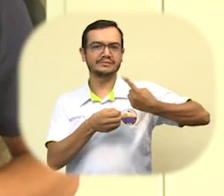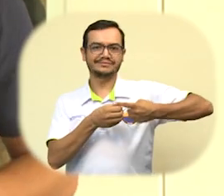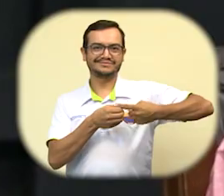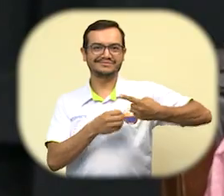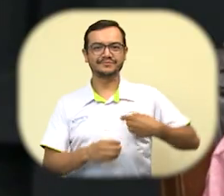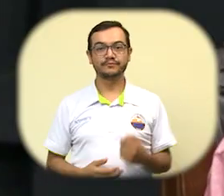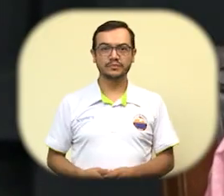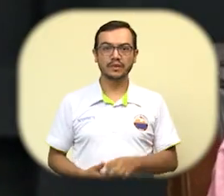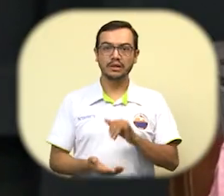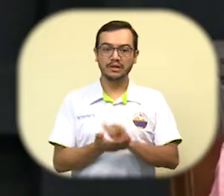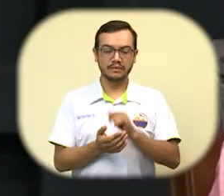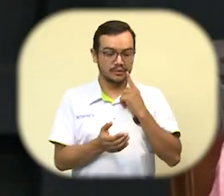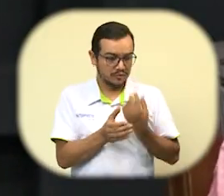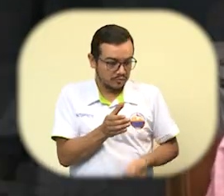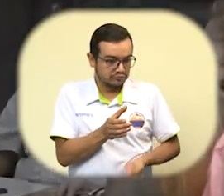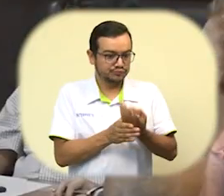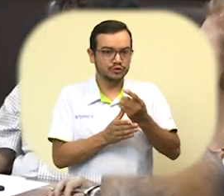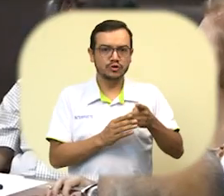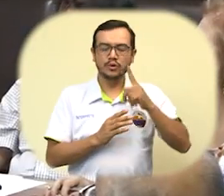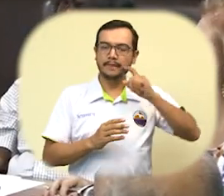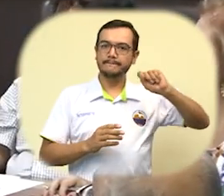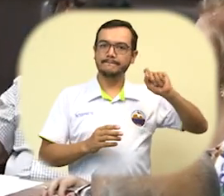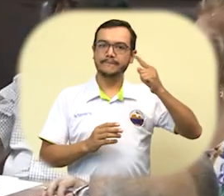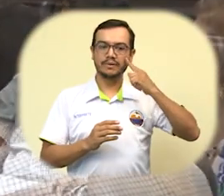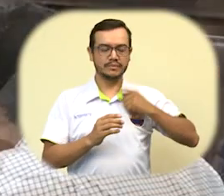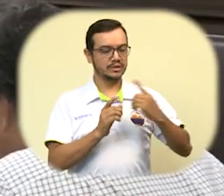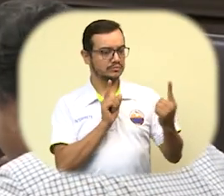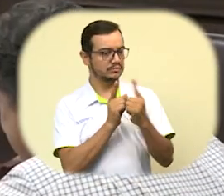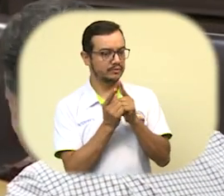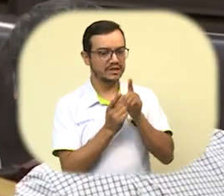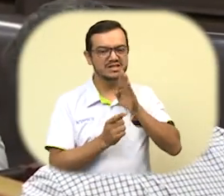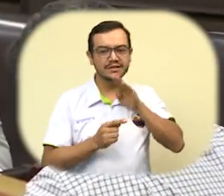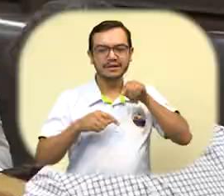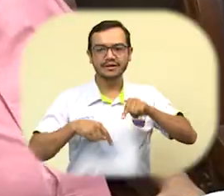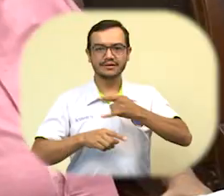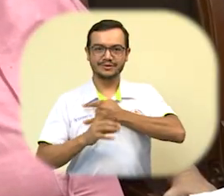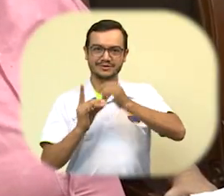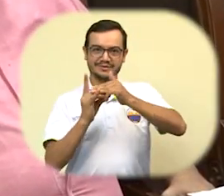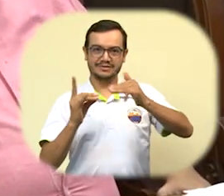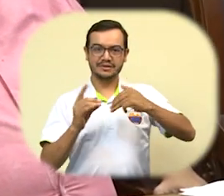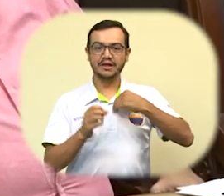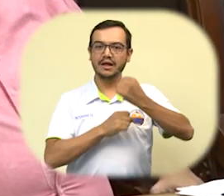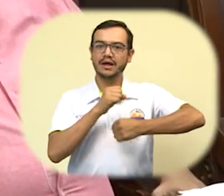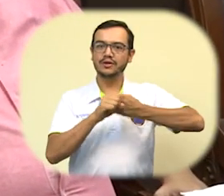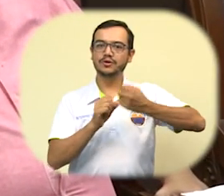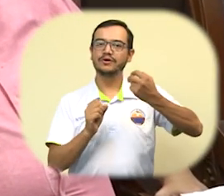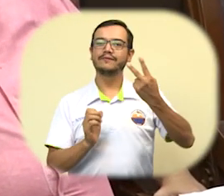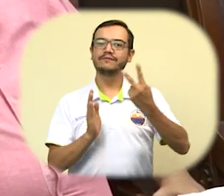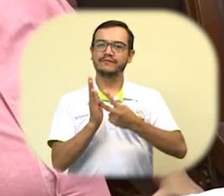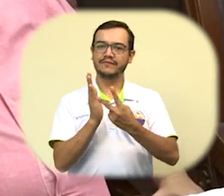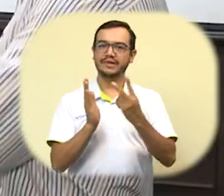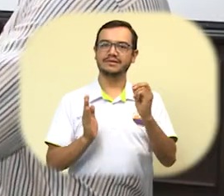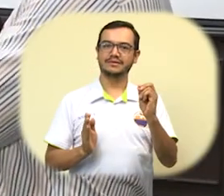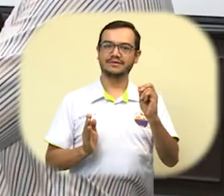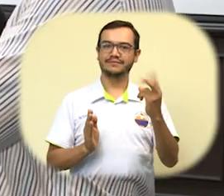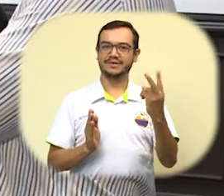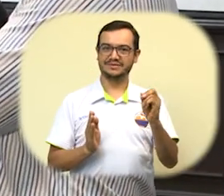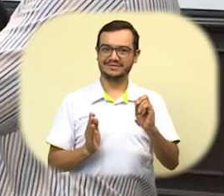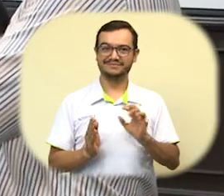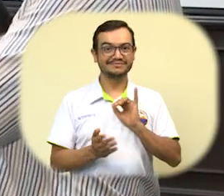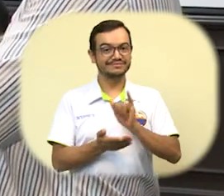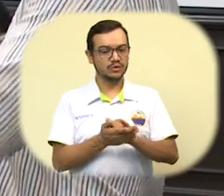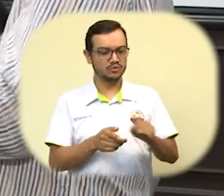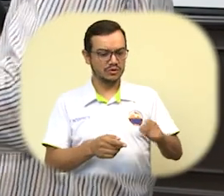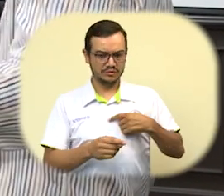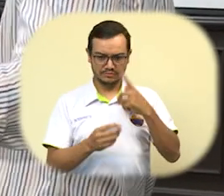Nevada. De manera productiva se desarrolló la primera sesión del Consejo Superior de la Universidad del Magdalena en el 2020, donde el Pleno de